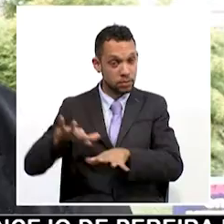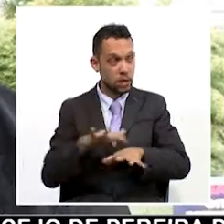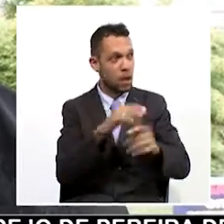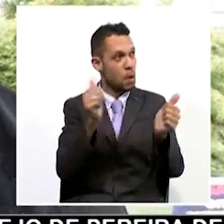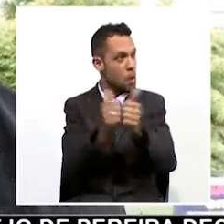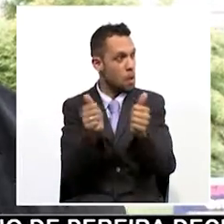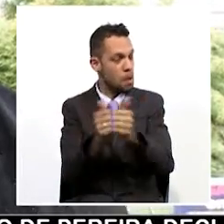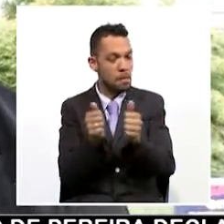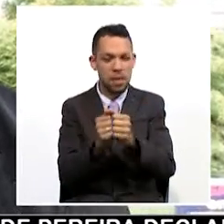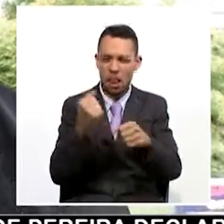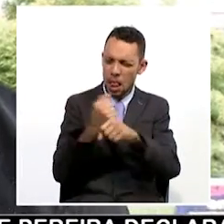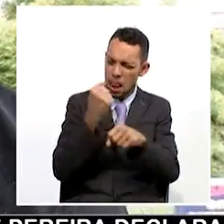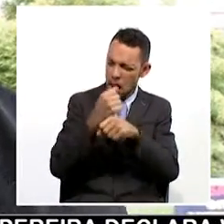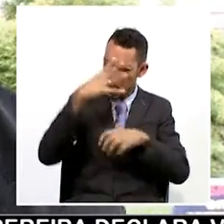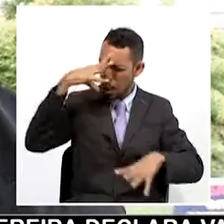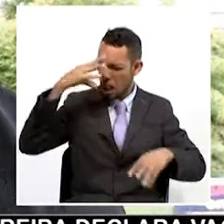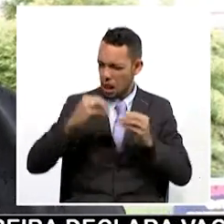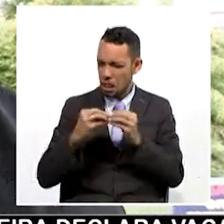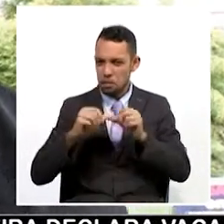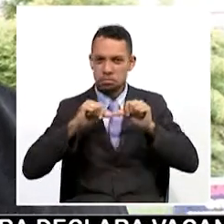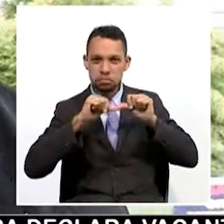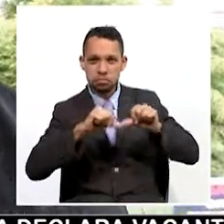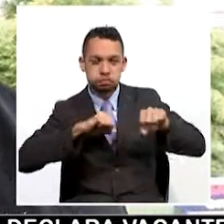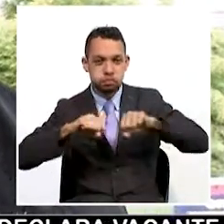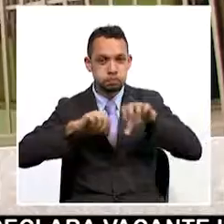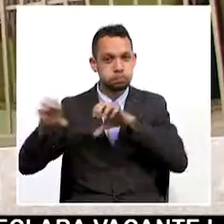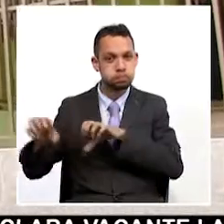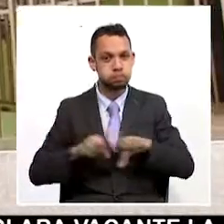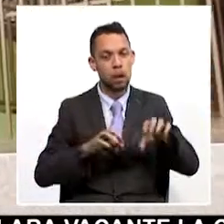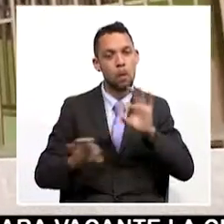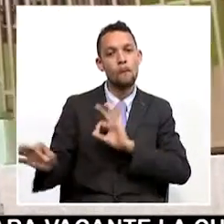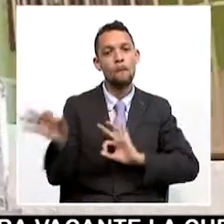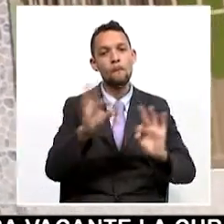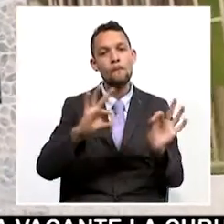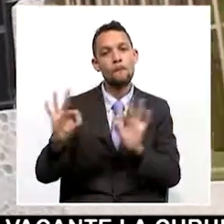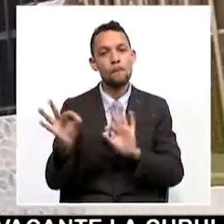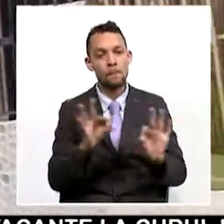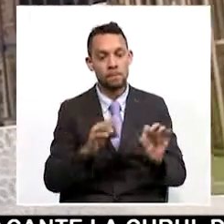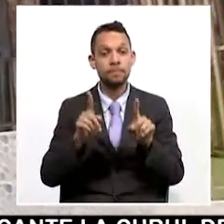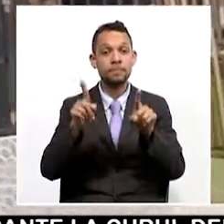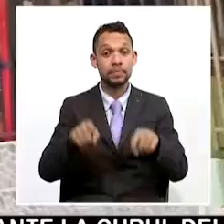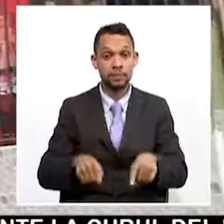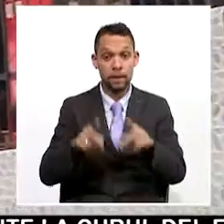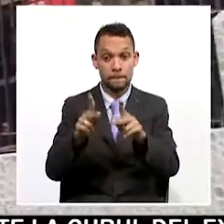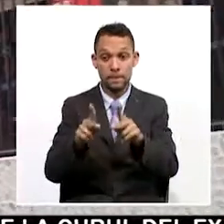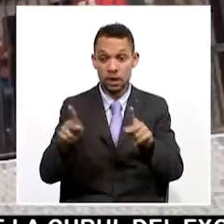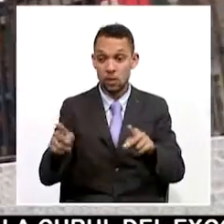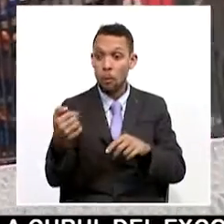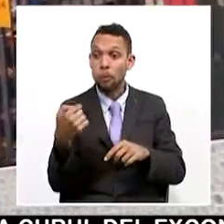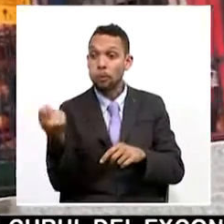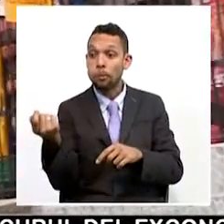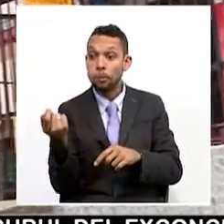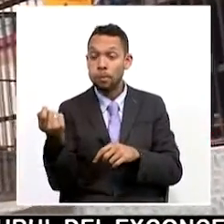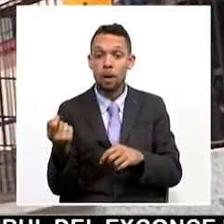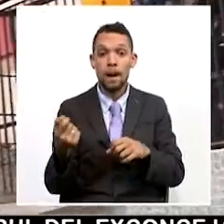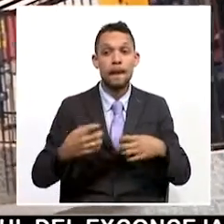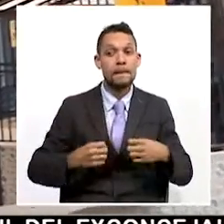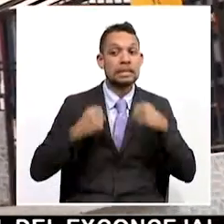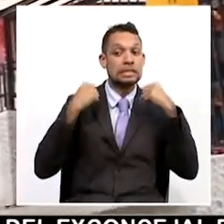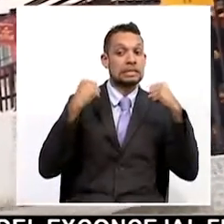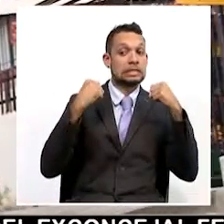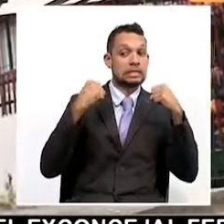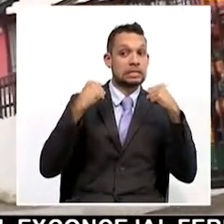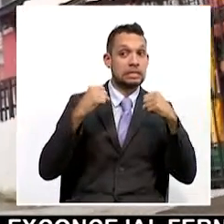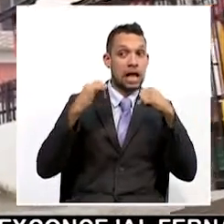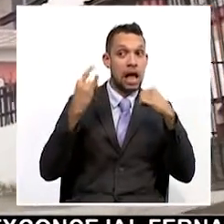para comenzar a trabajar en pos de esa prevención. Hablamos con personas que viven al lado del cerro y comunican su temor cada vez